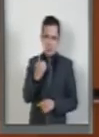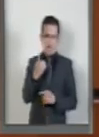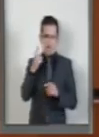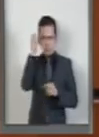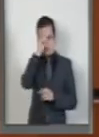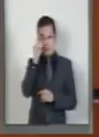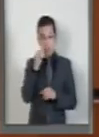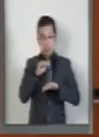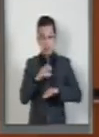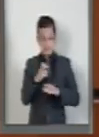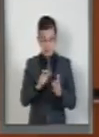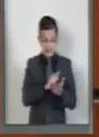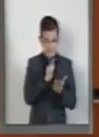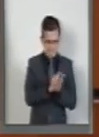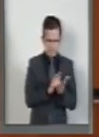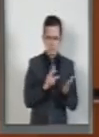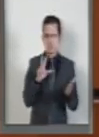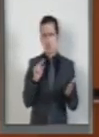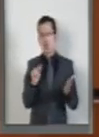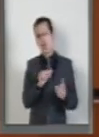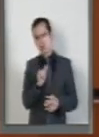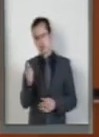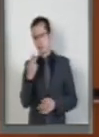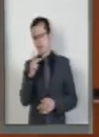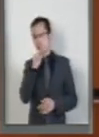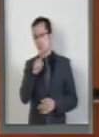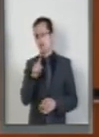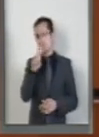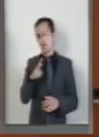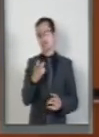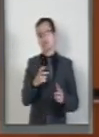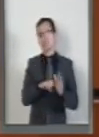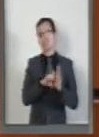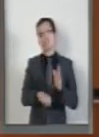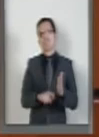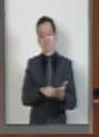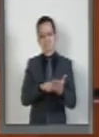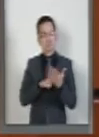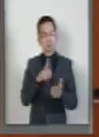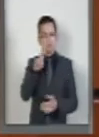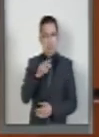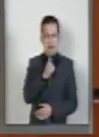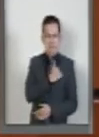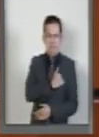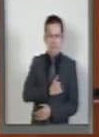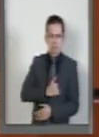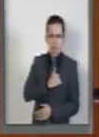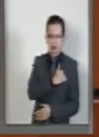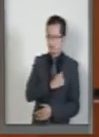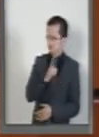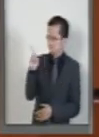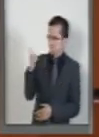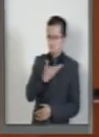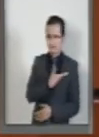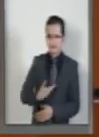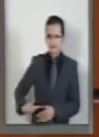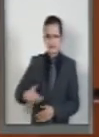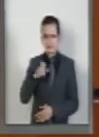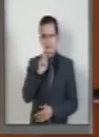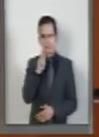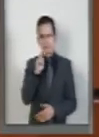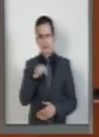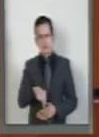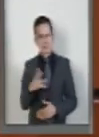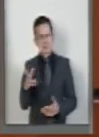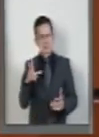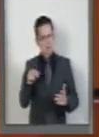ha expuesto como un ejemplo. Es lamentable que el presidente de la República no entienda y atienda la voz